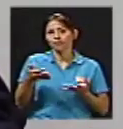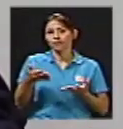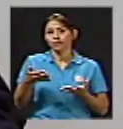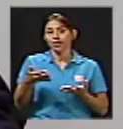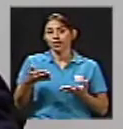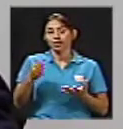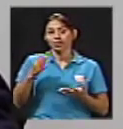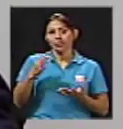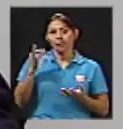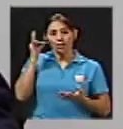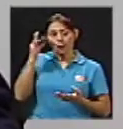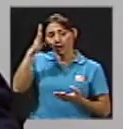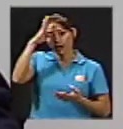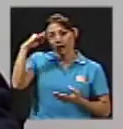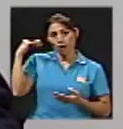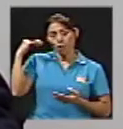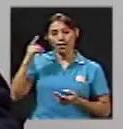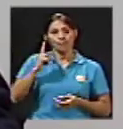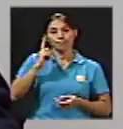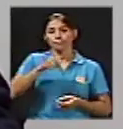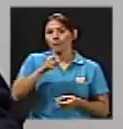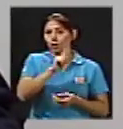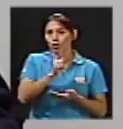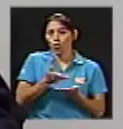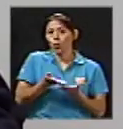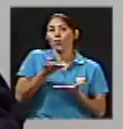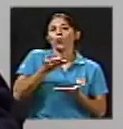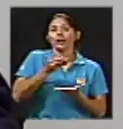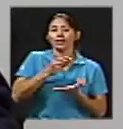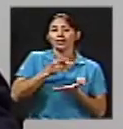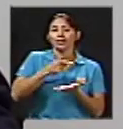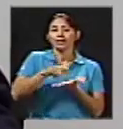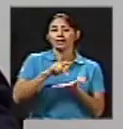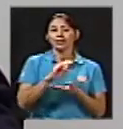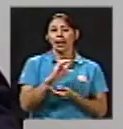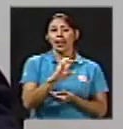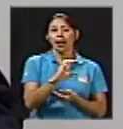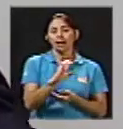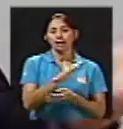de doña Laura y de todos ustedes que decidieron quedarse,